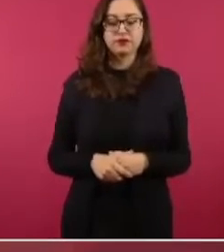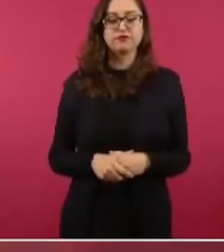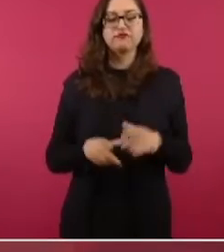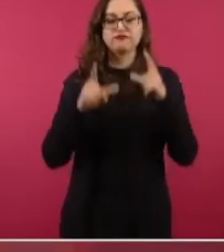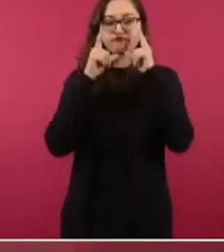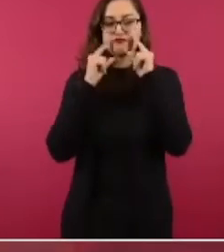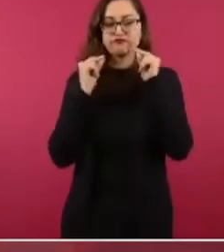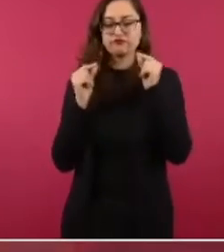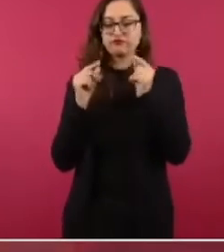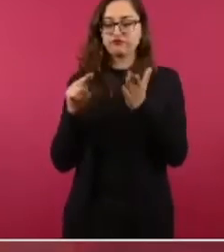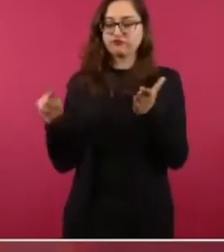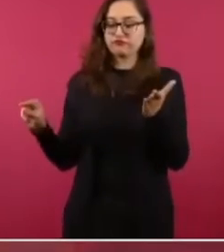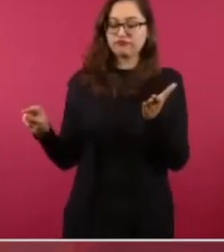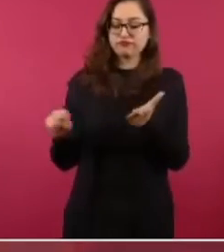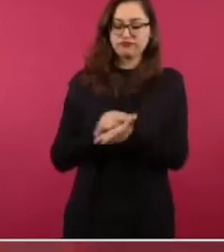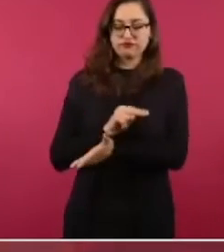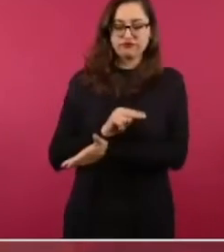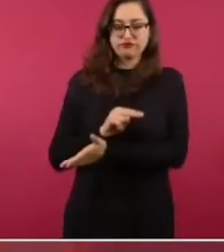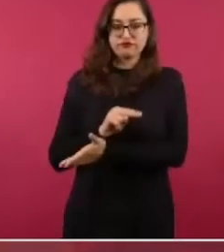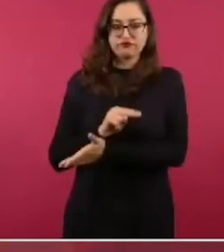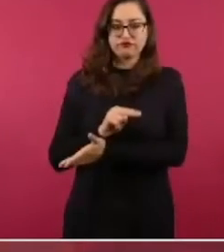Zapata y salió y estaban